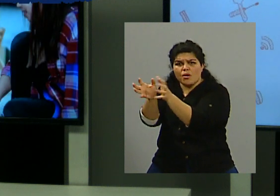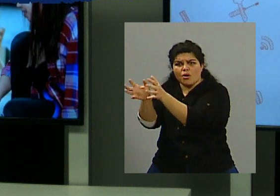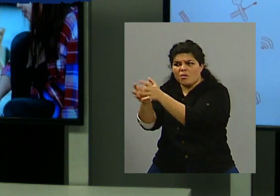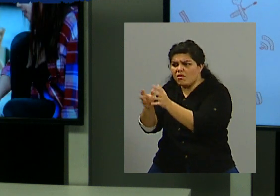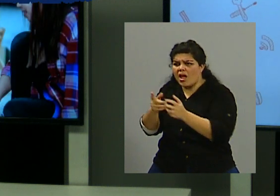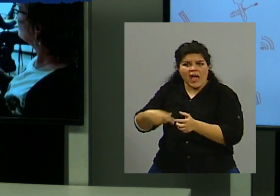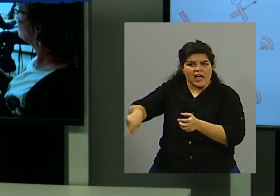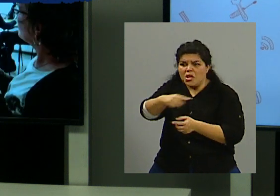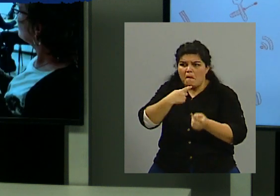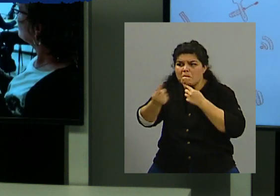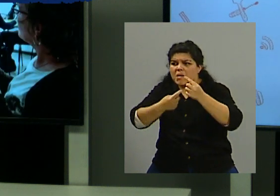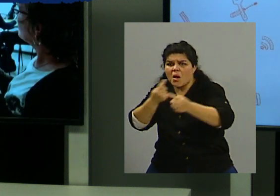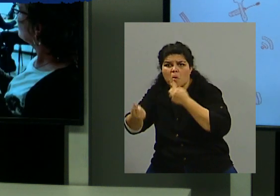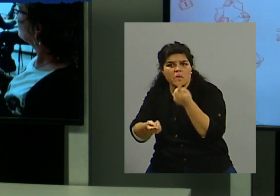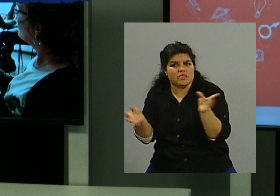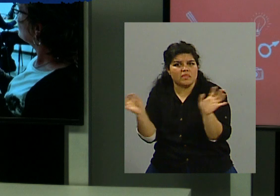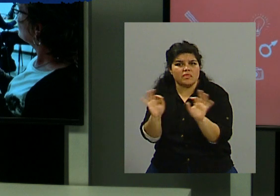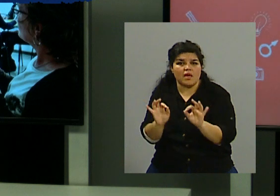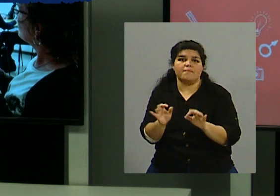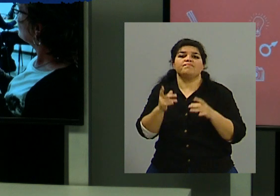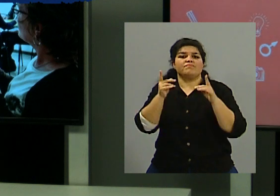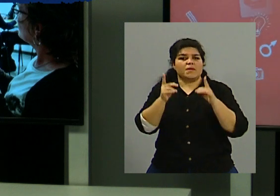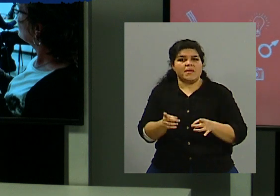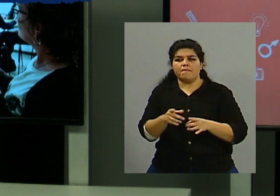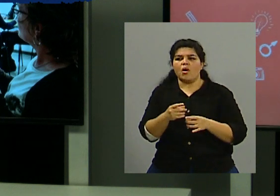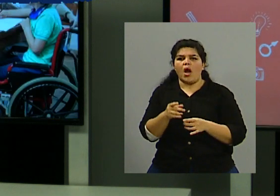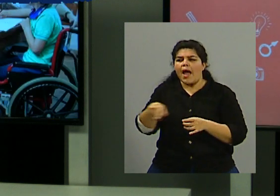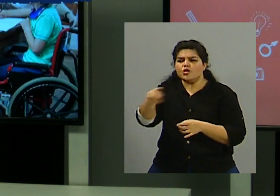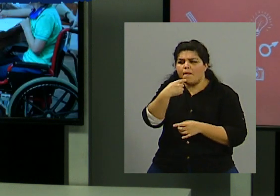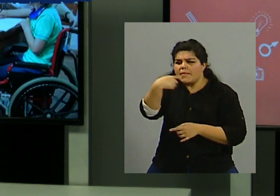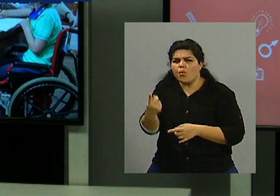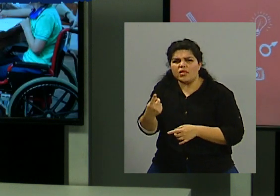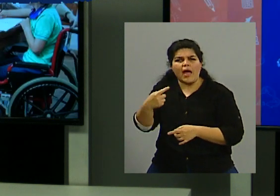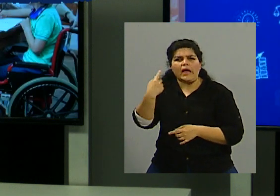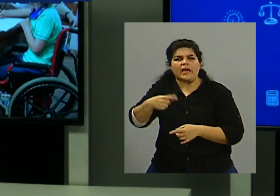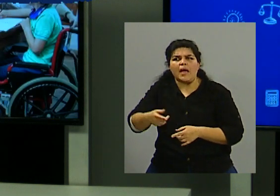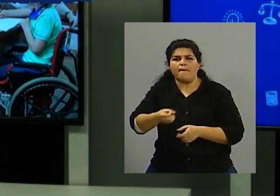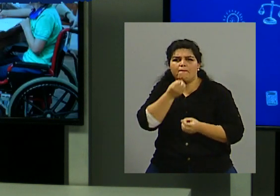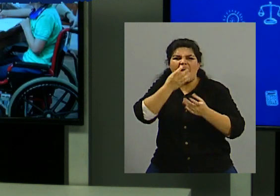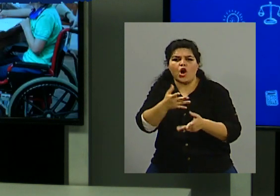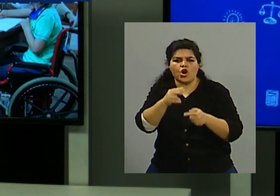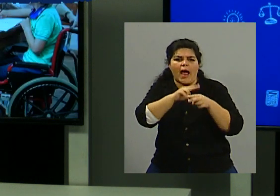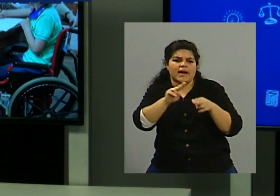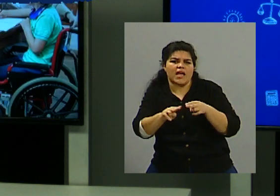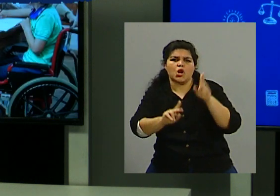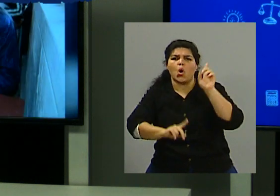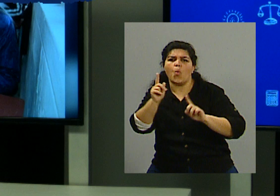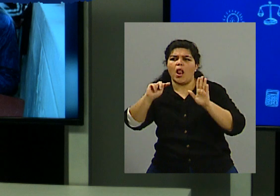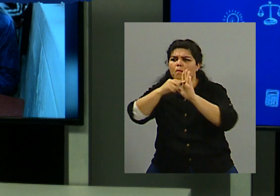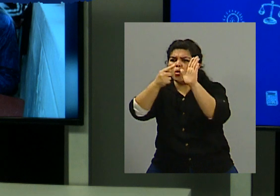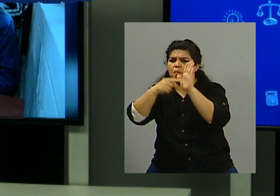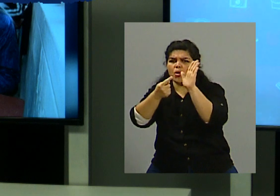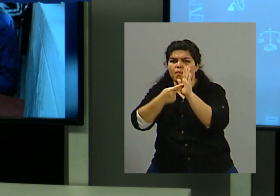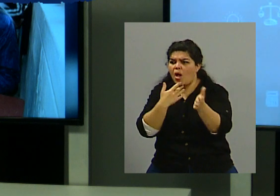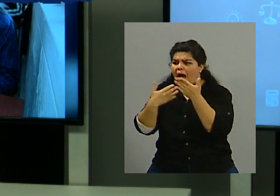consideran que debemos mejorar en el ámbito o en las trayectorias educativas sobre sus propios procesos. Ujú, ujú. Entonces,